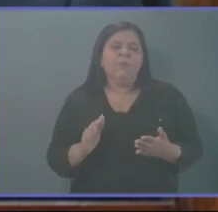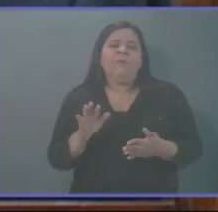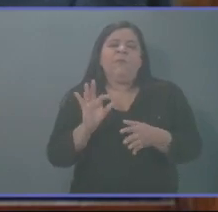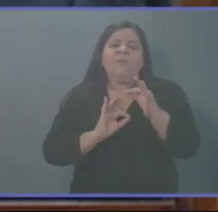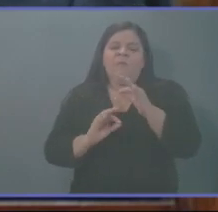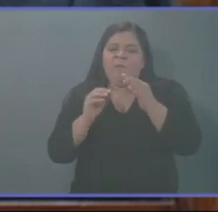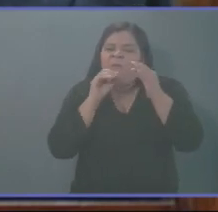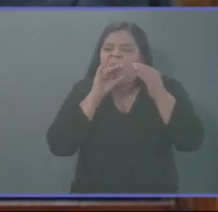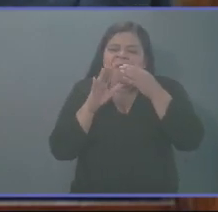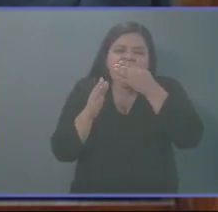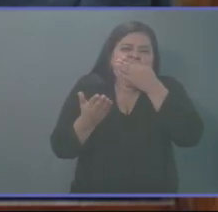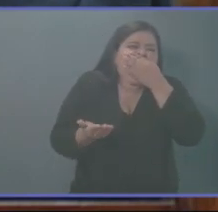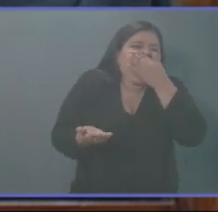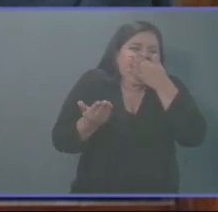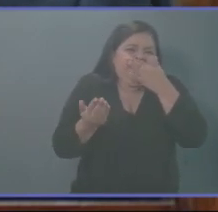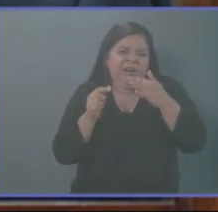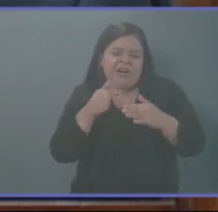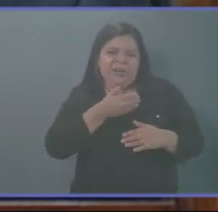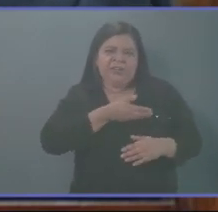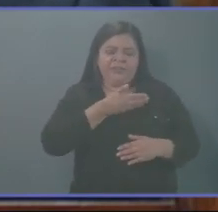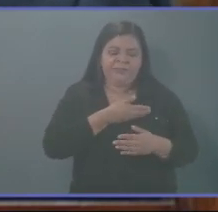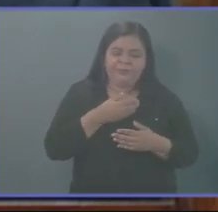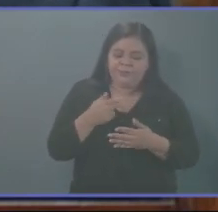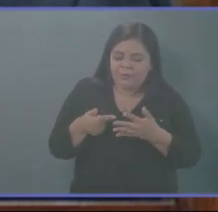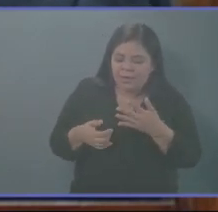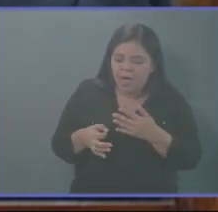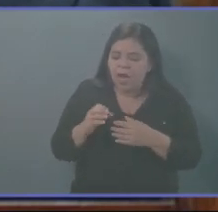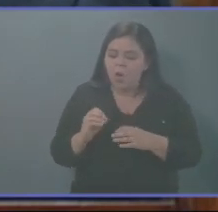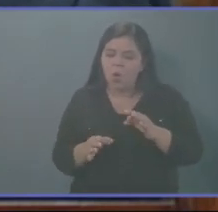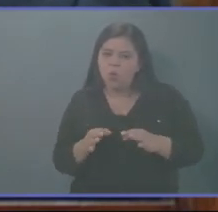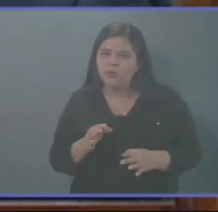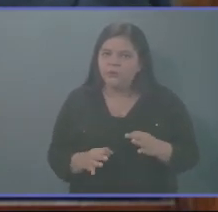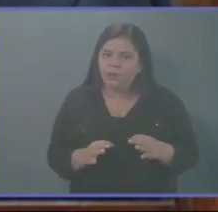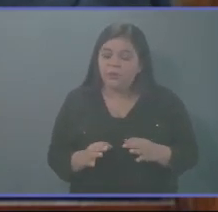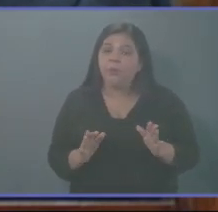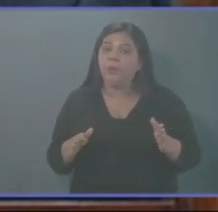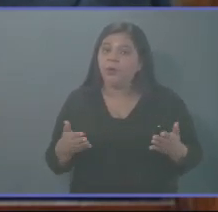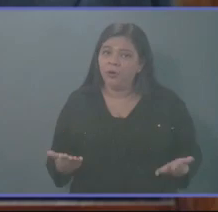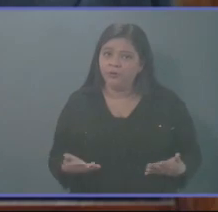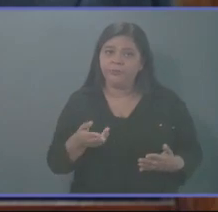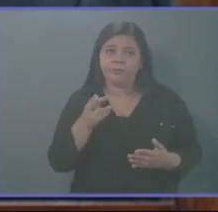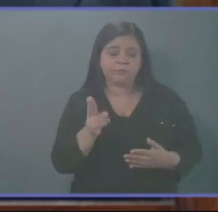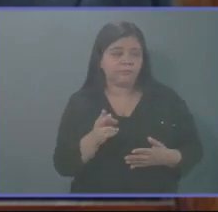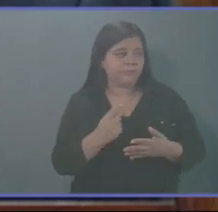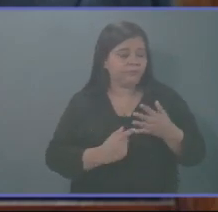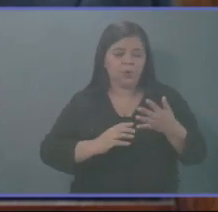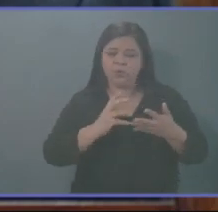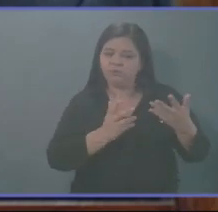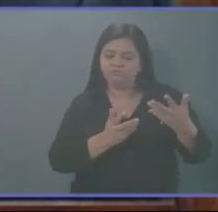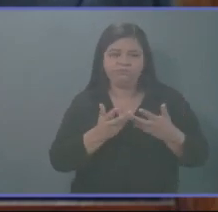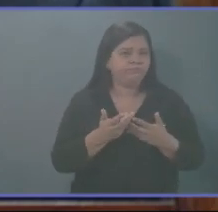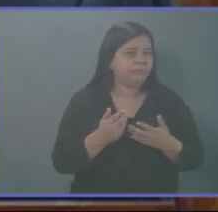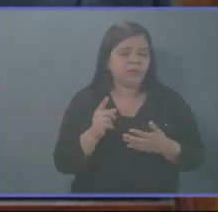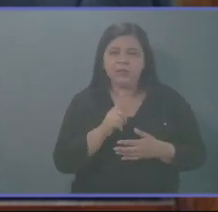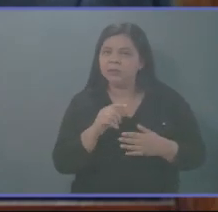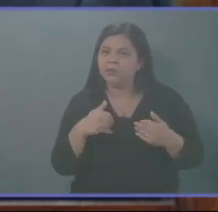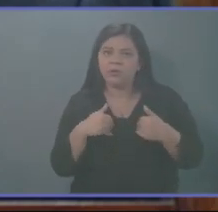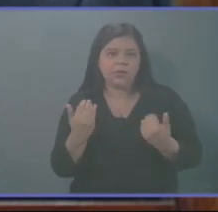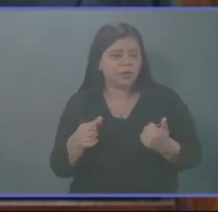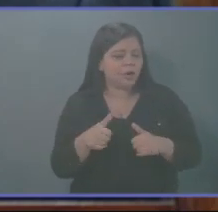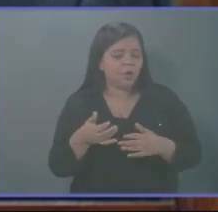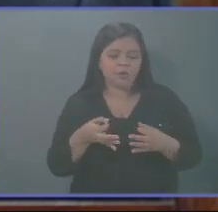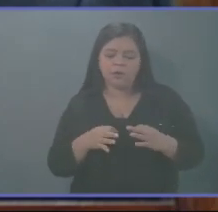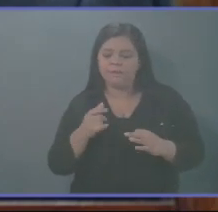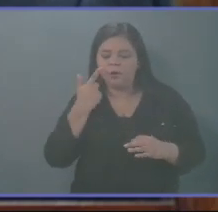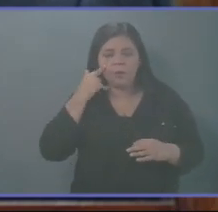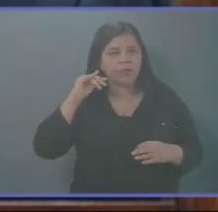de culpabilidad, sean legales o judiciales, ya que las mismas son inconstitucionales si no se acompañan de otros medios de prueba